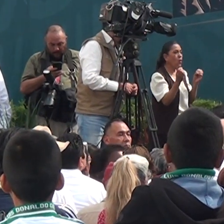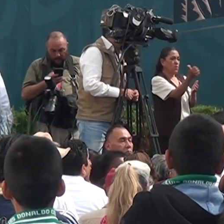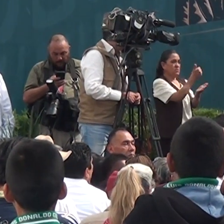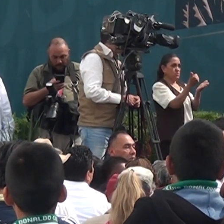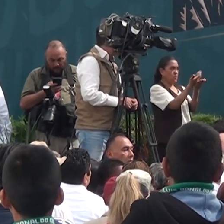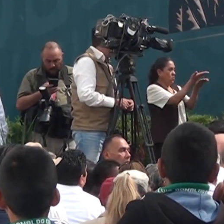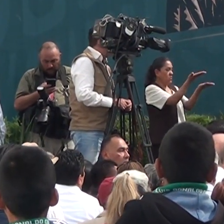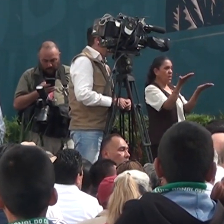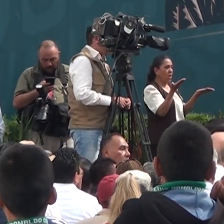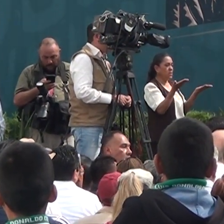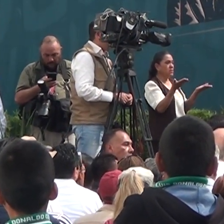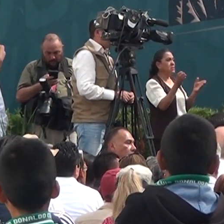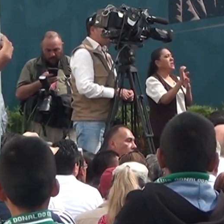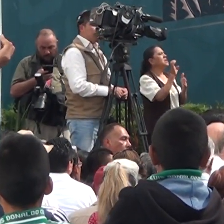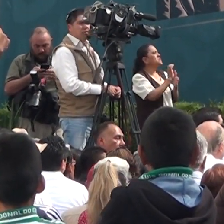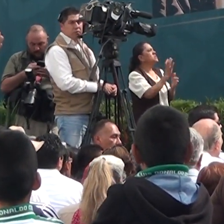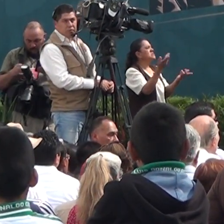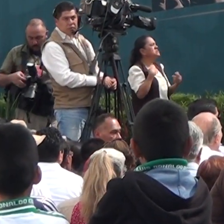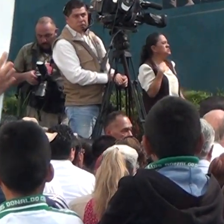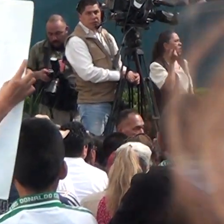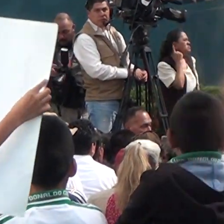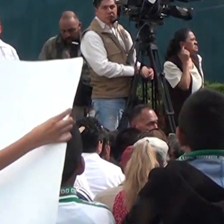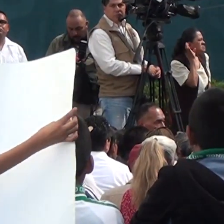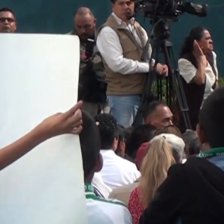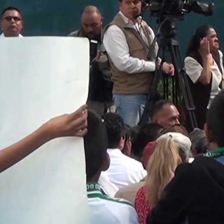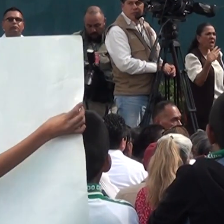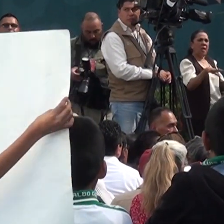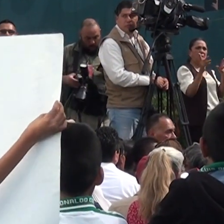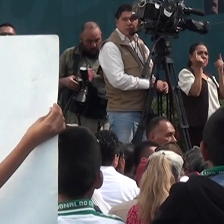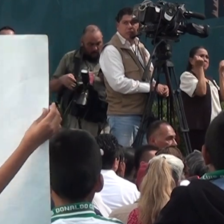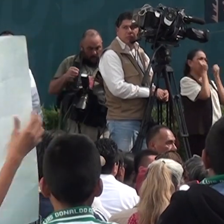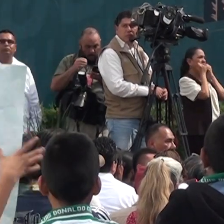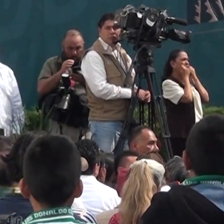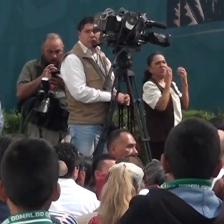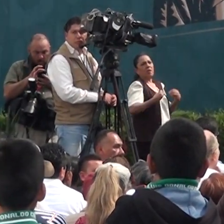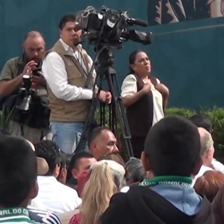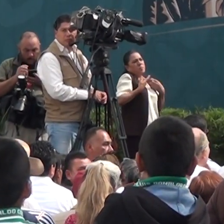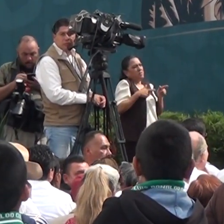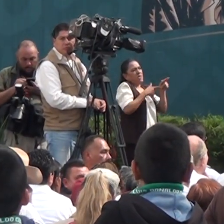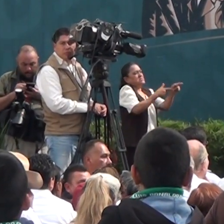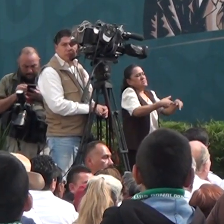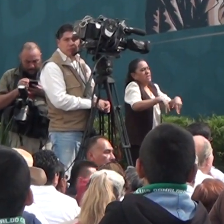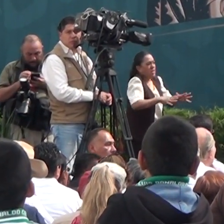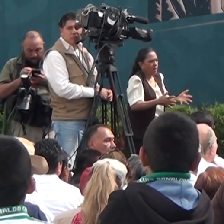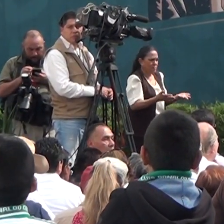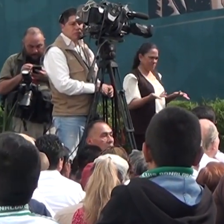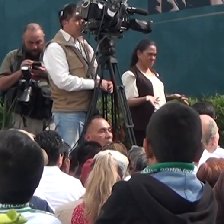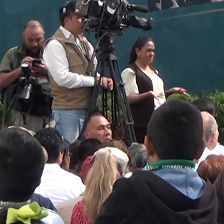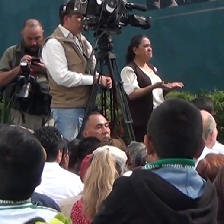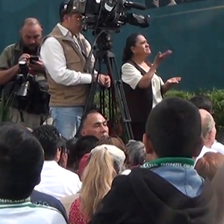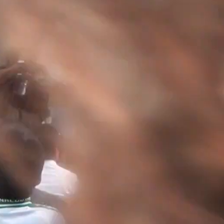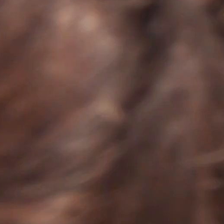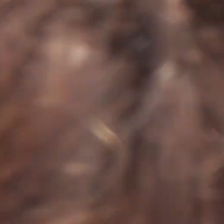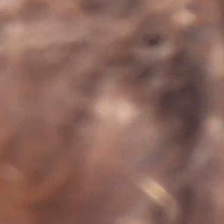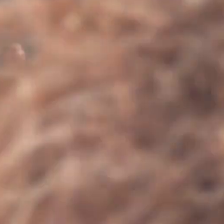ciudad. Entonces escuché, no importa, la vida seguirá. ¿Qué se cayó?